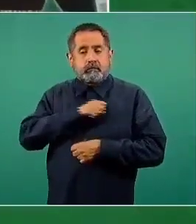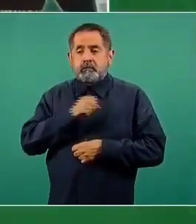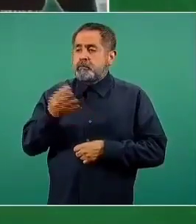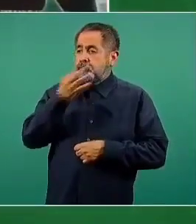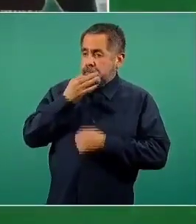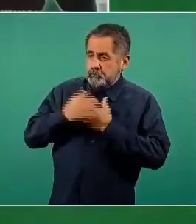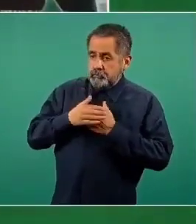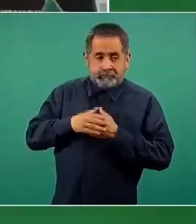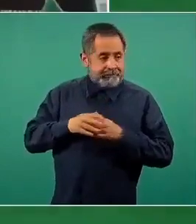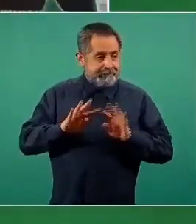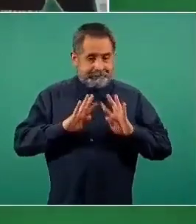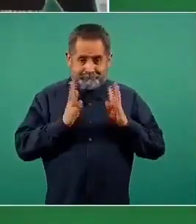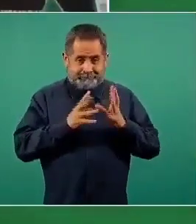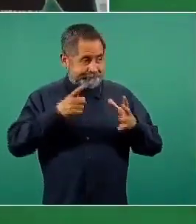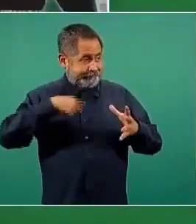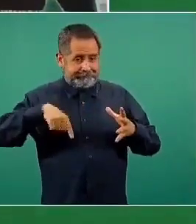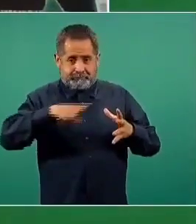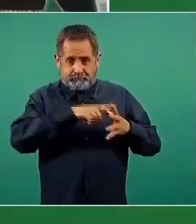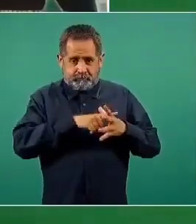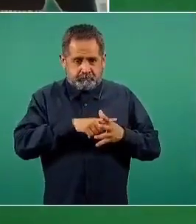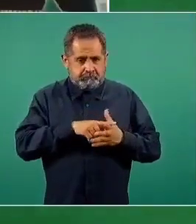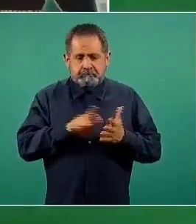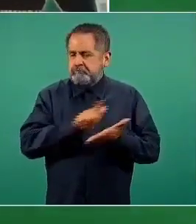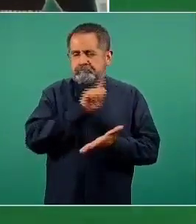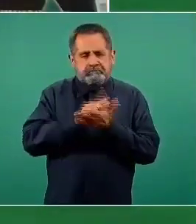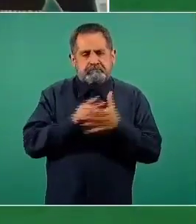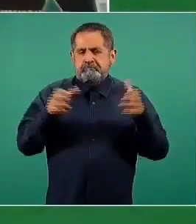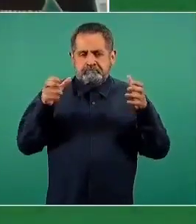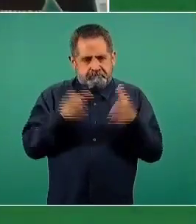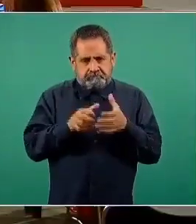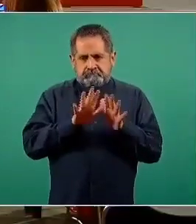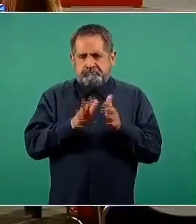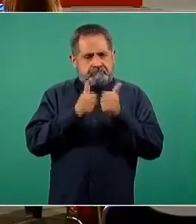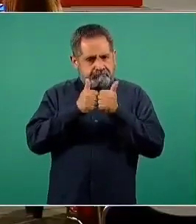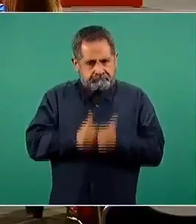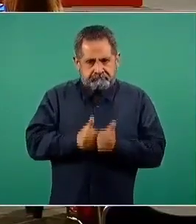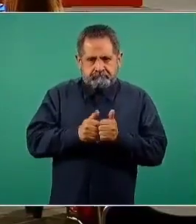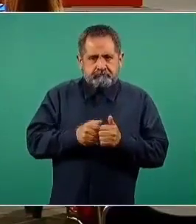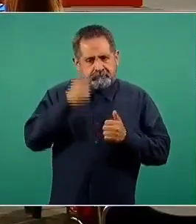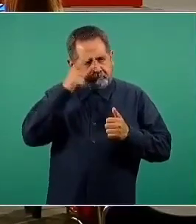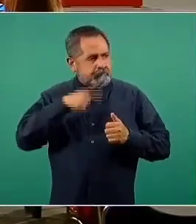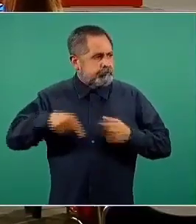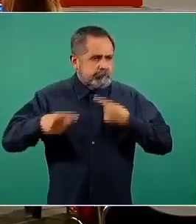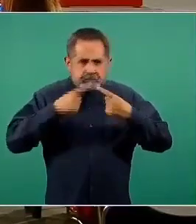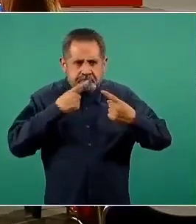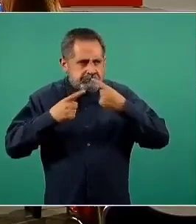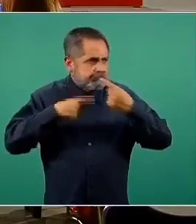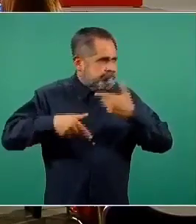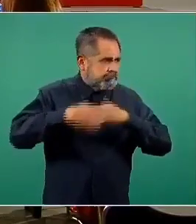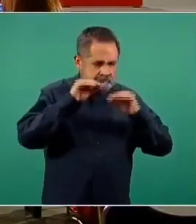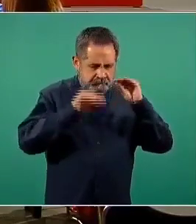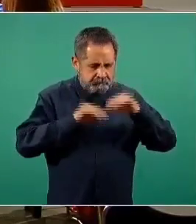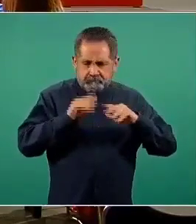este grupo en un foro permanente de discusión con el sector salud sobre las recomendaciones. Le doy la palabra con